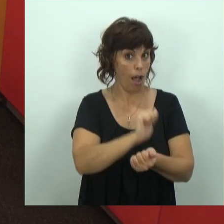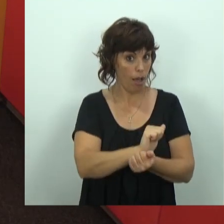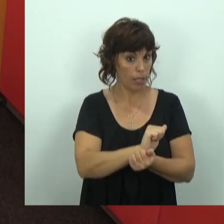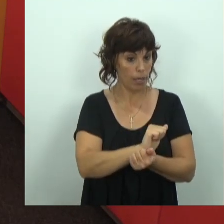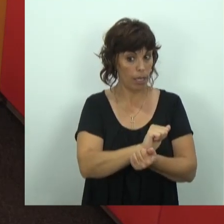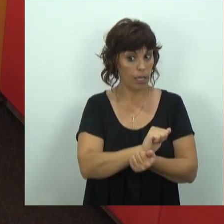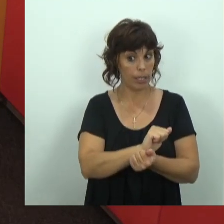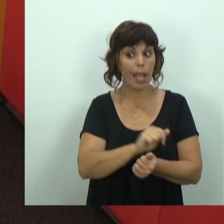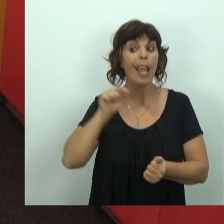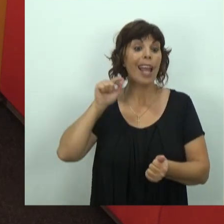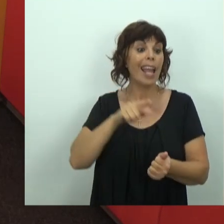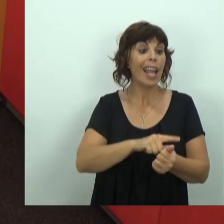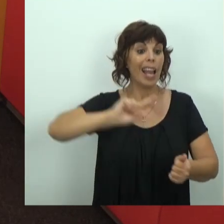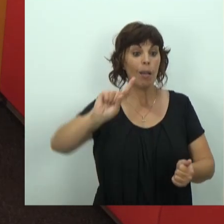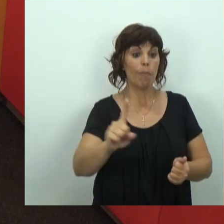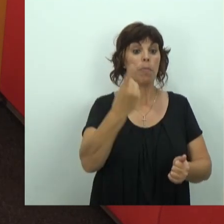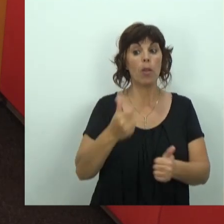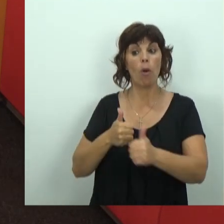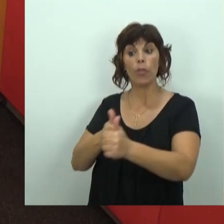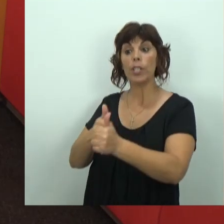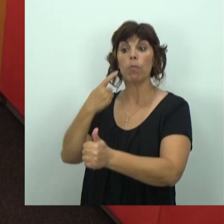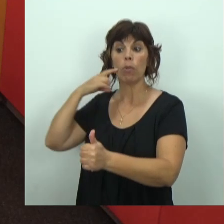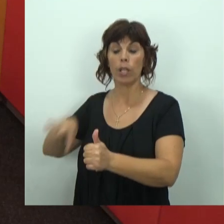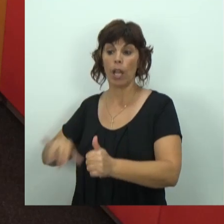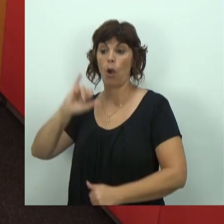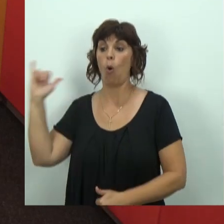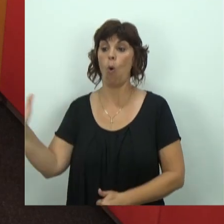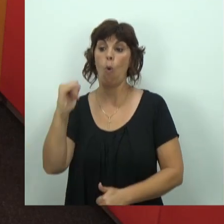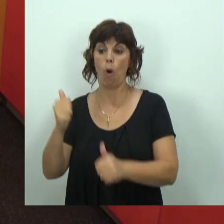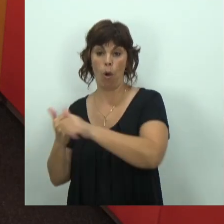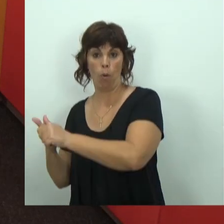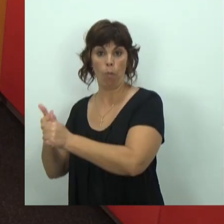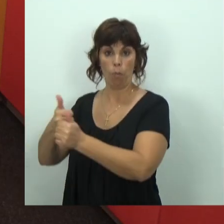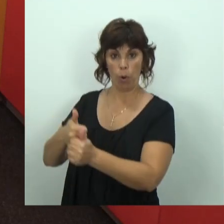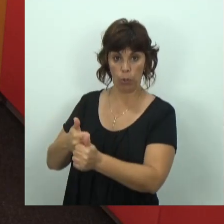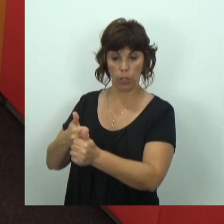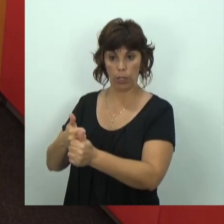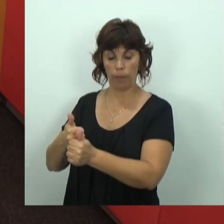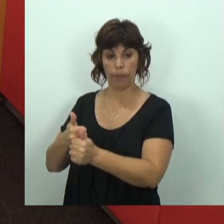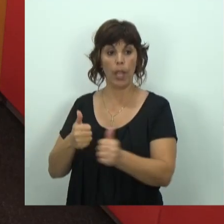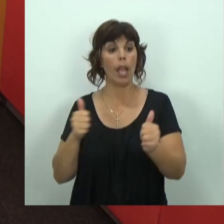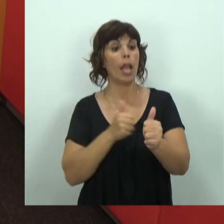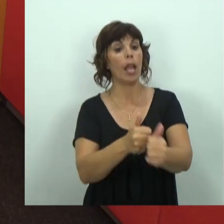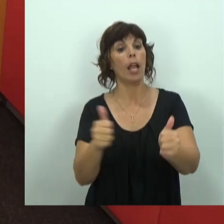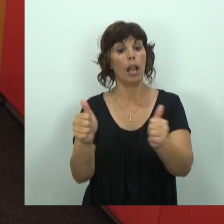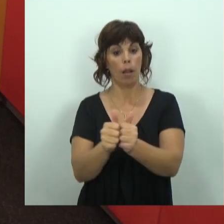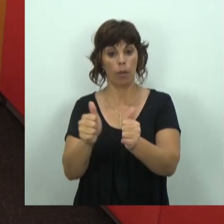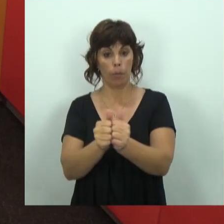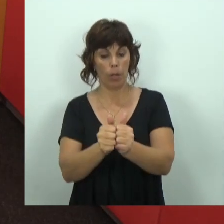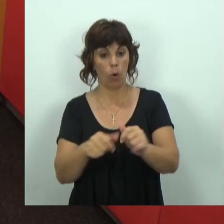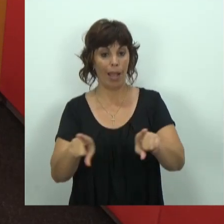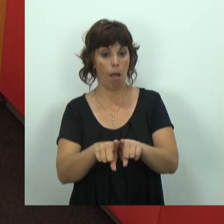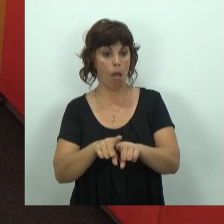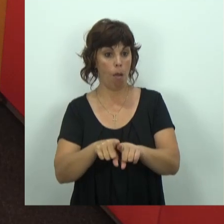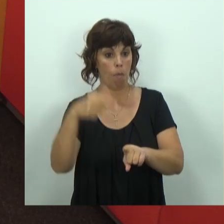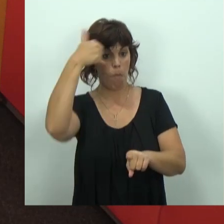un discípulo de Juan, fue Andrés, el hermano del apóstol Pedro, que en Lucas